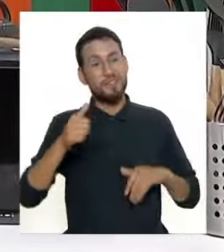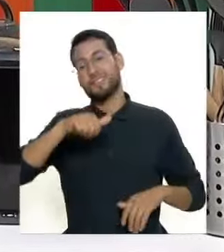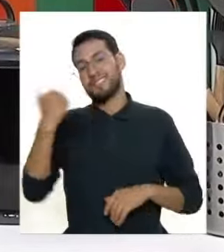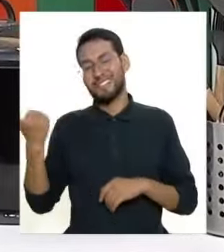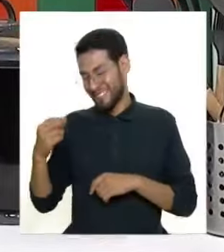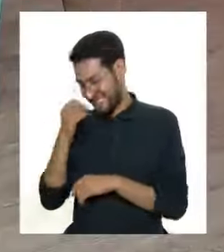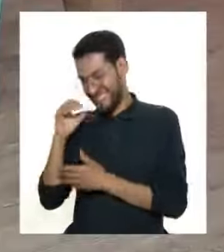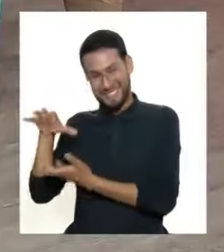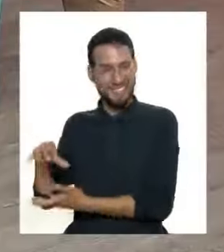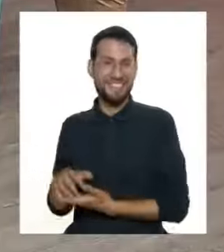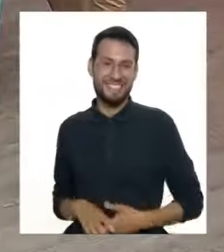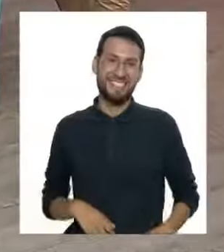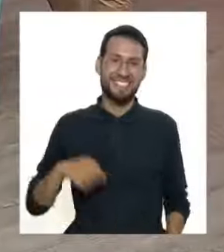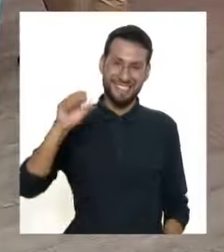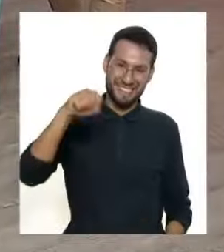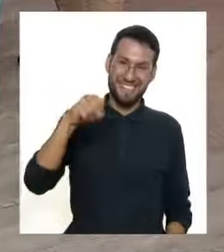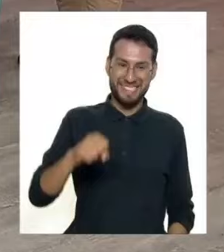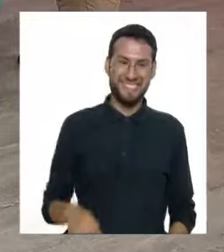seco.